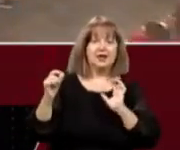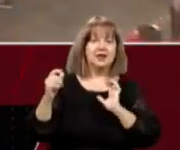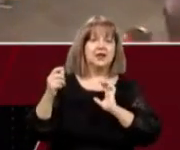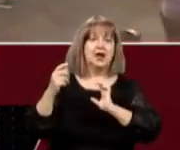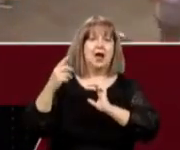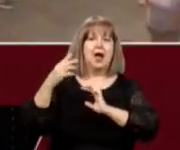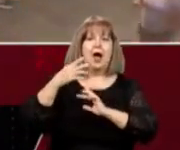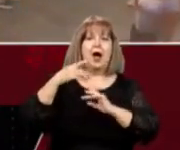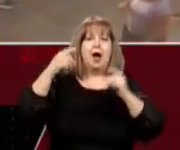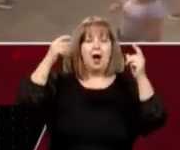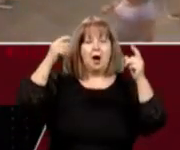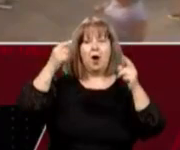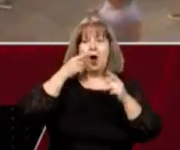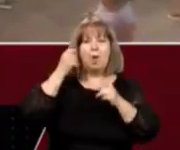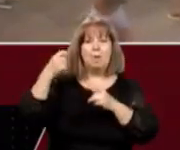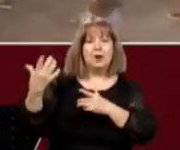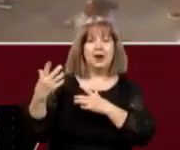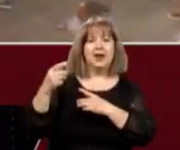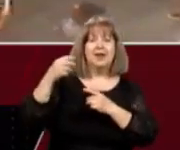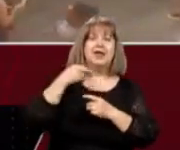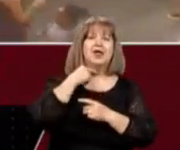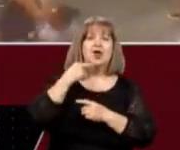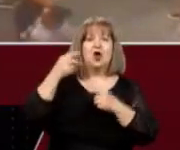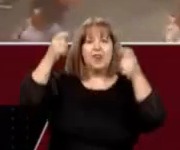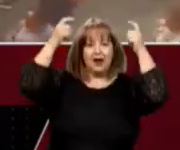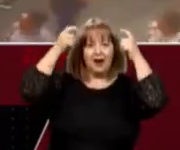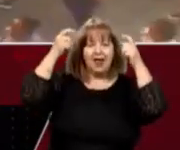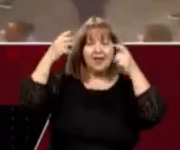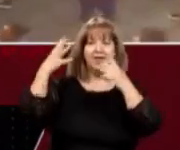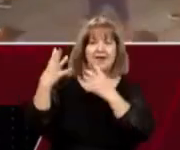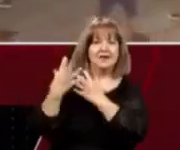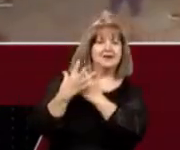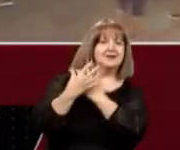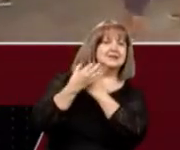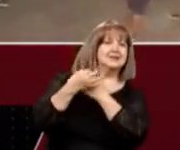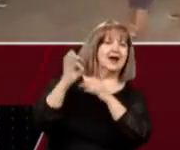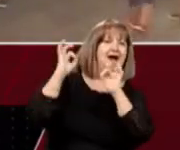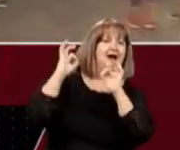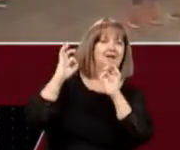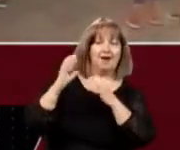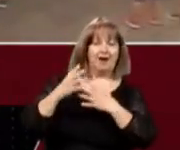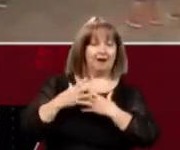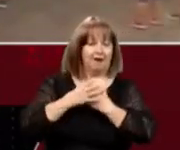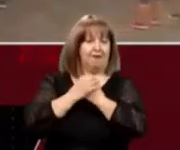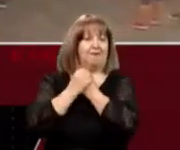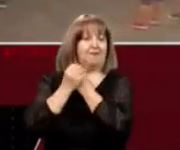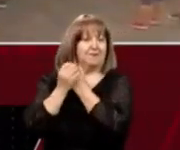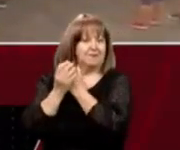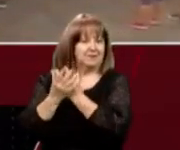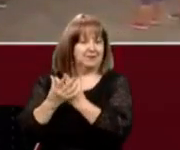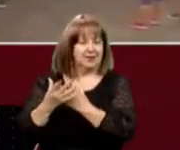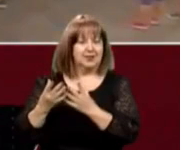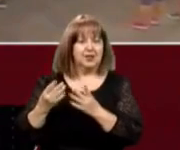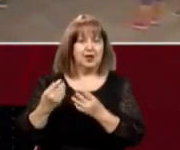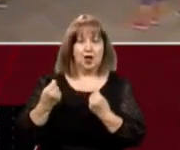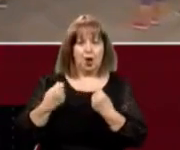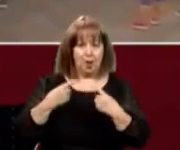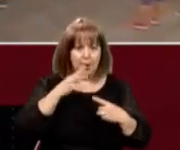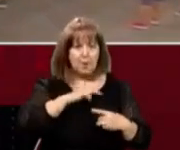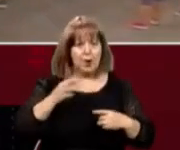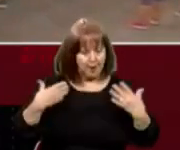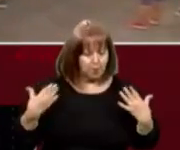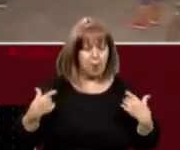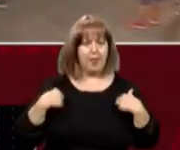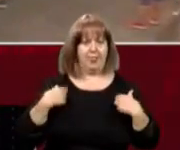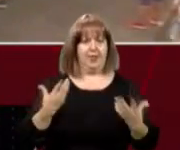bueno, es muy chico todavía, pero el tema del no es no, el que, bueno, nadie puede tocarlo y muchas cosas más. O sea que tu crianza